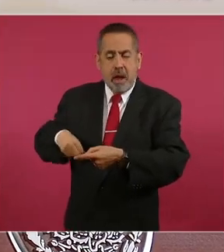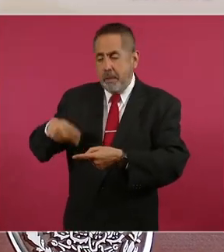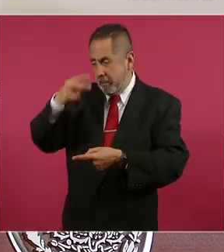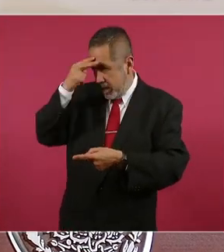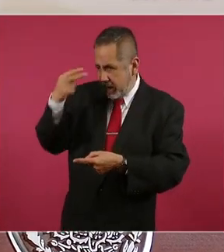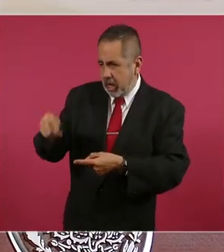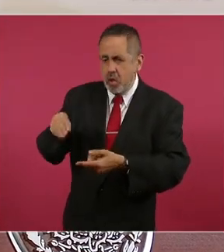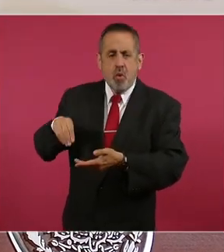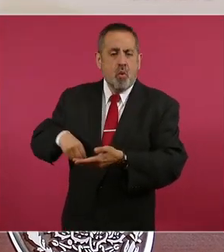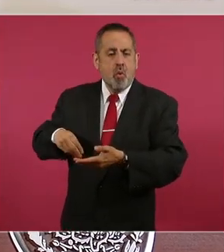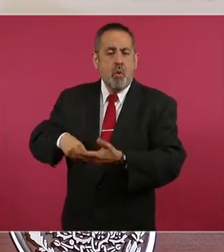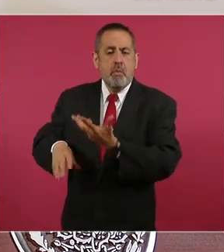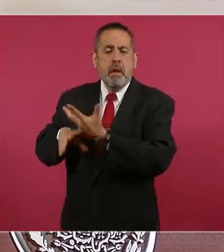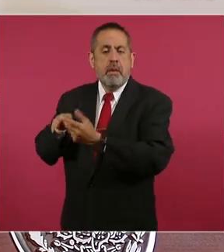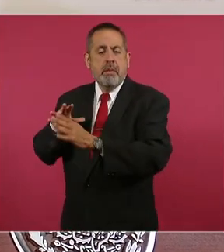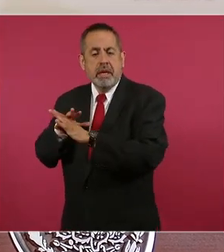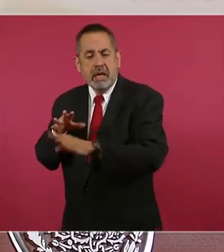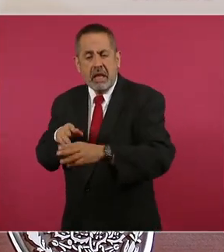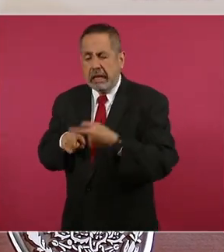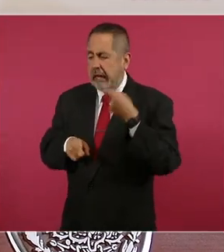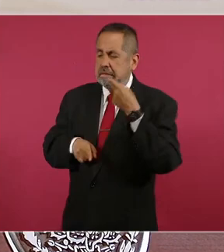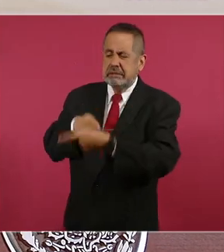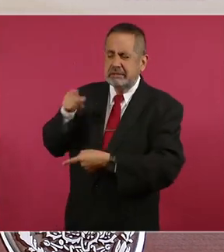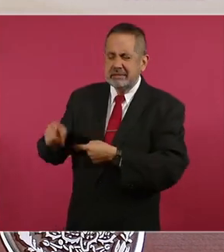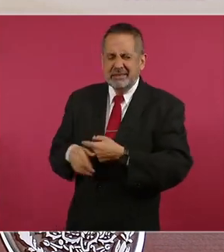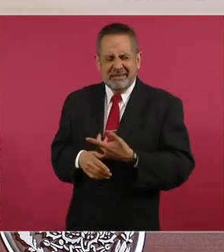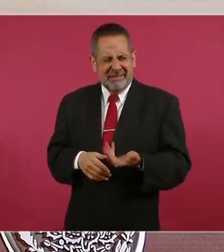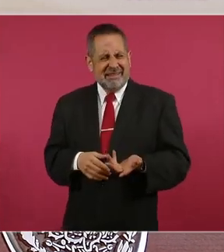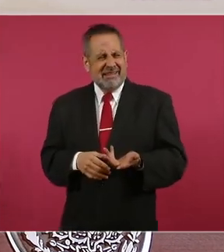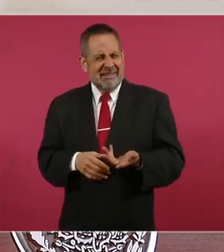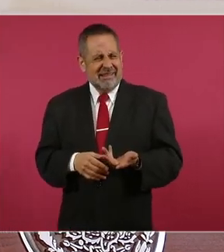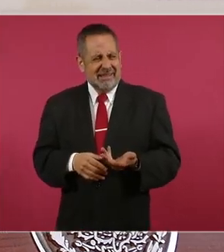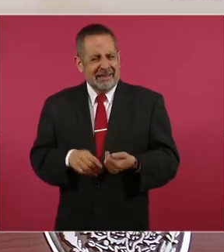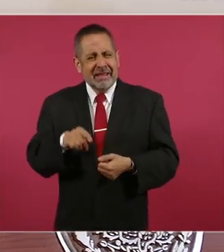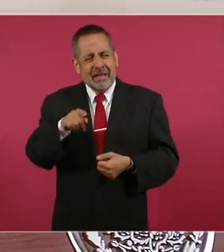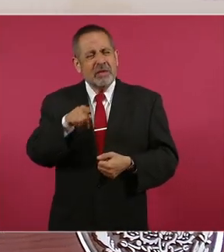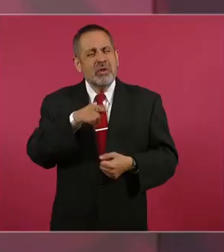mexicanos. Les gusta mucho ver